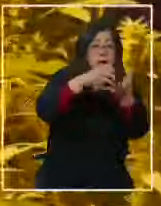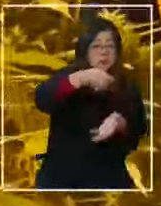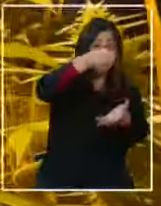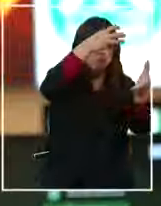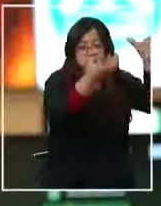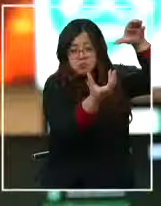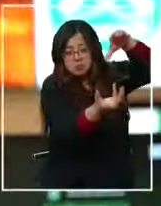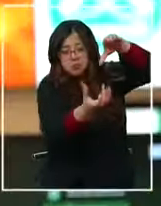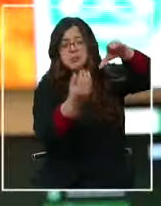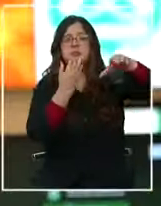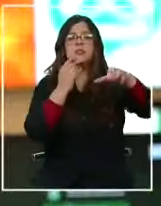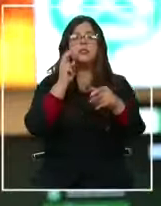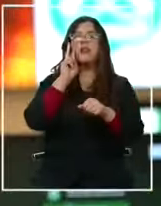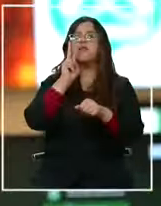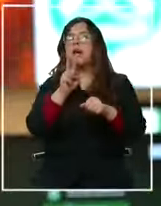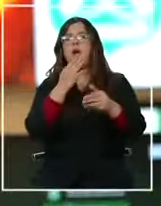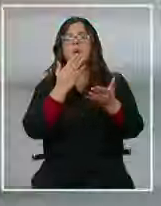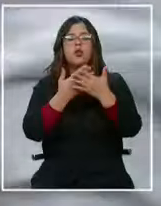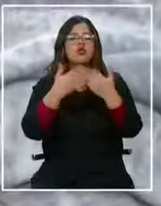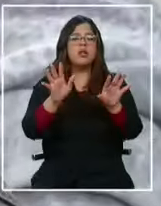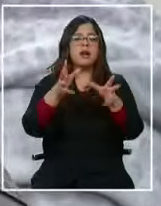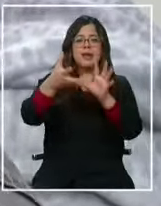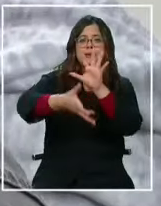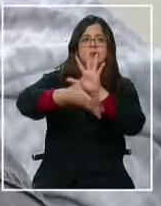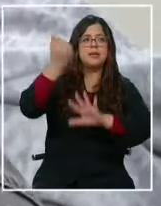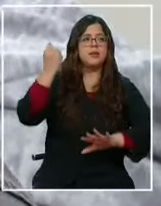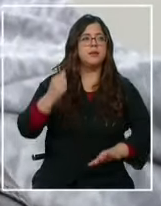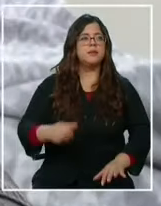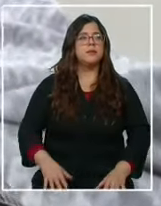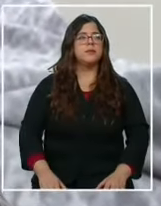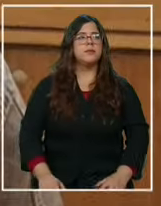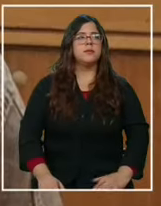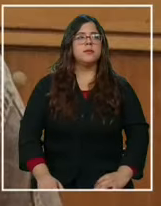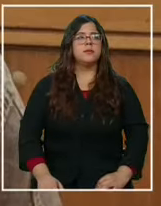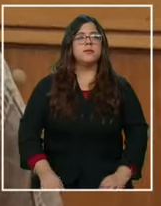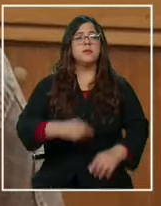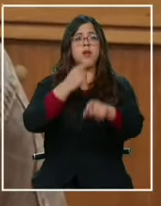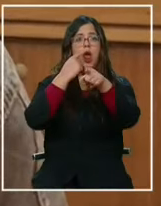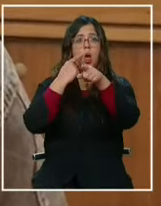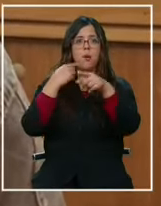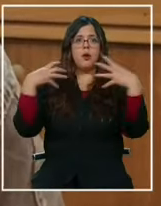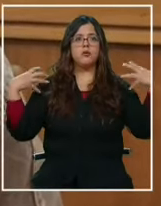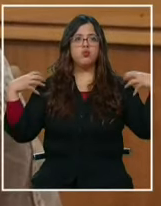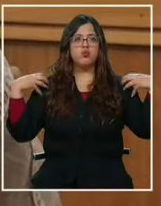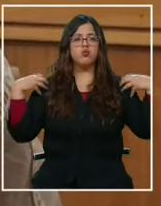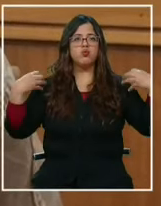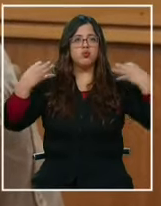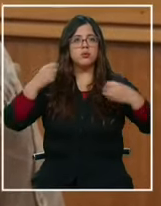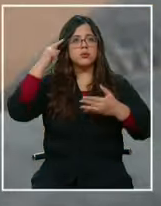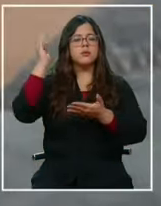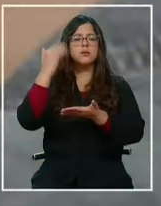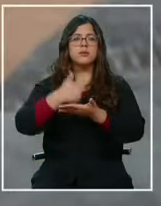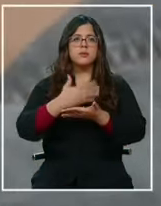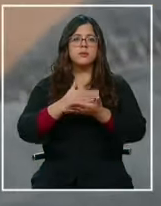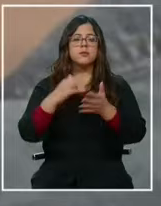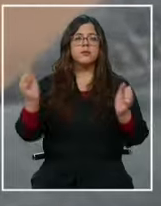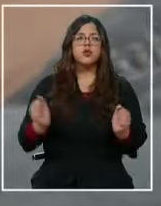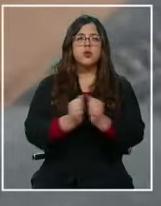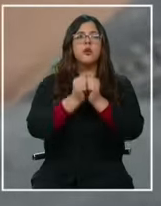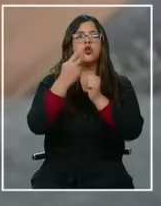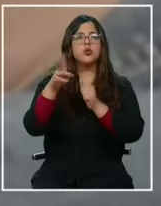avisar también cuando era el proceso ya para poder cosecharlas. Este hombre era el encargado de la logística. Su